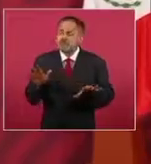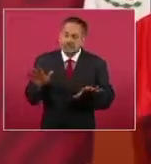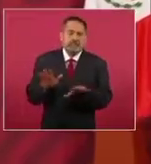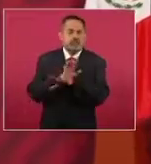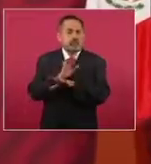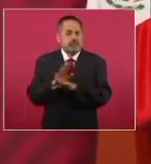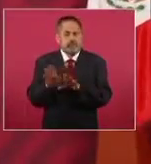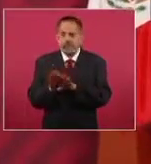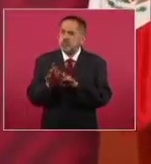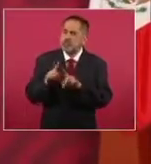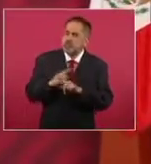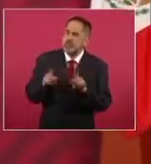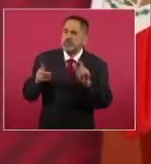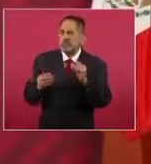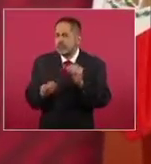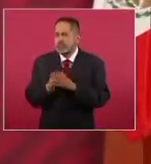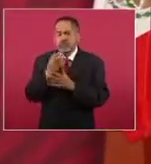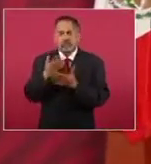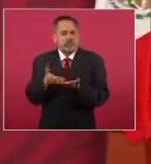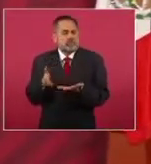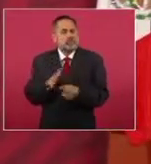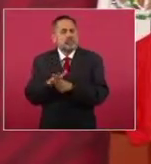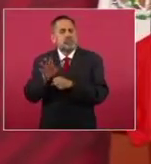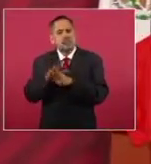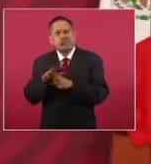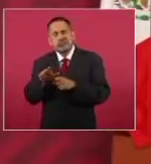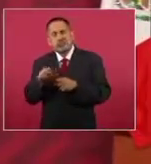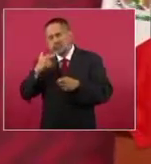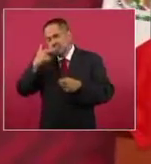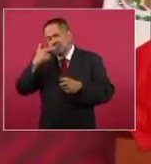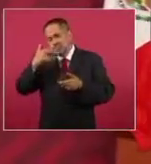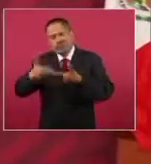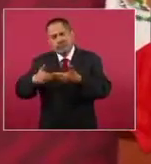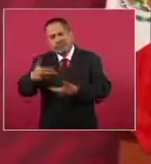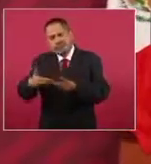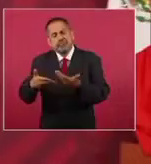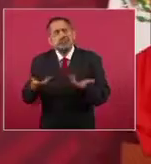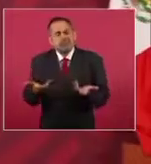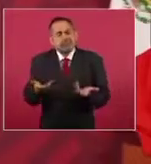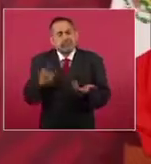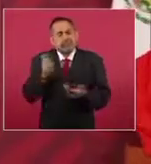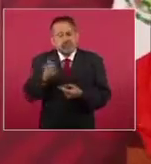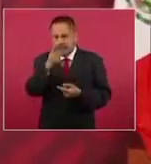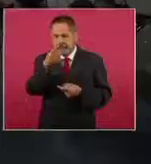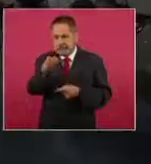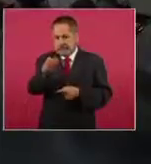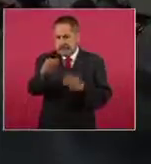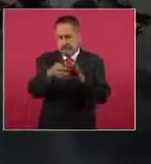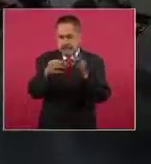cuáles son los logros y en especial lo de la vacuna, si les parece.